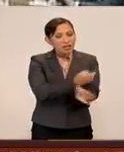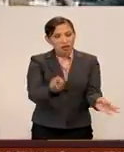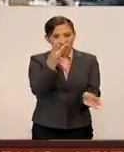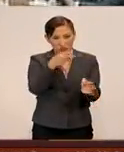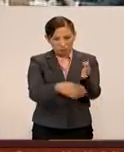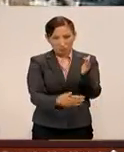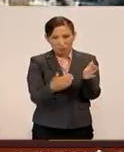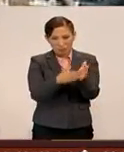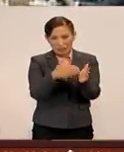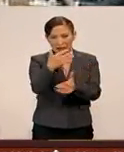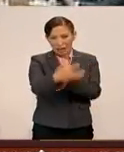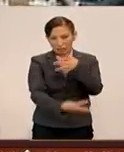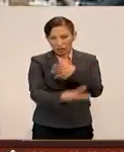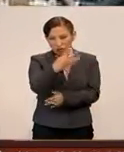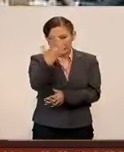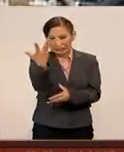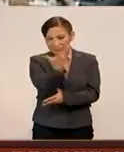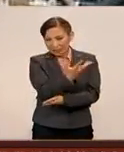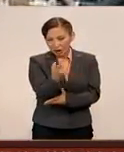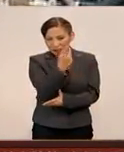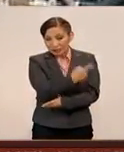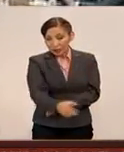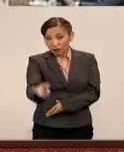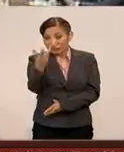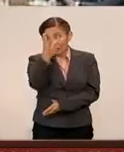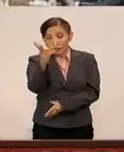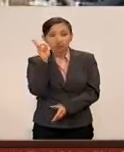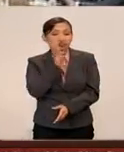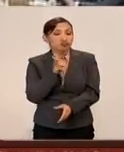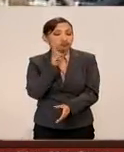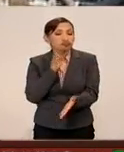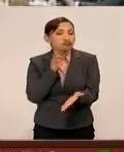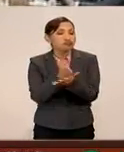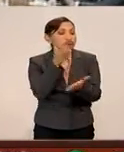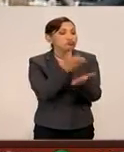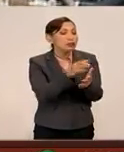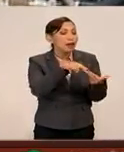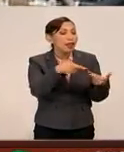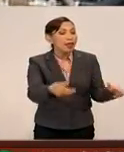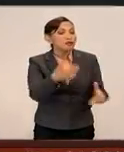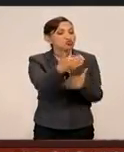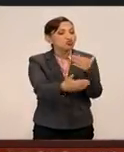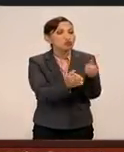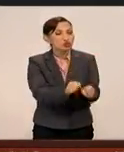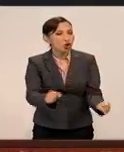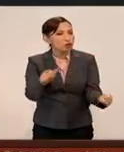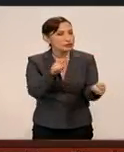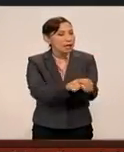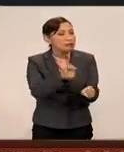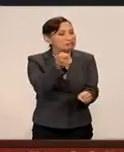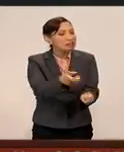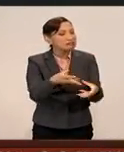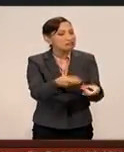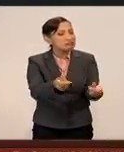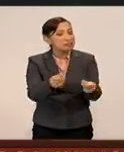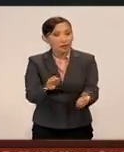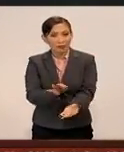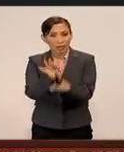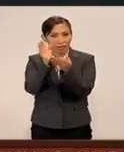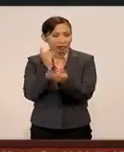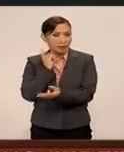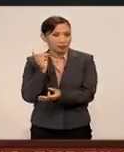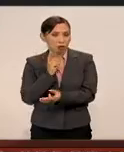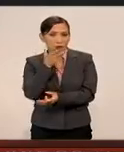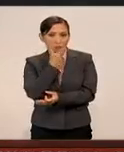el 2014 se llevaron a cabo 103 auditorías vinculadas con el desarrollo social. Ante diputados, el